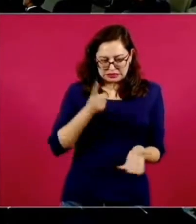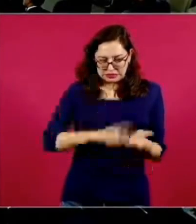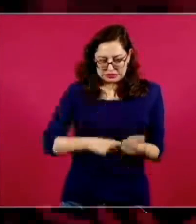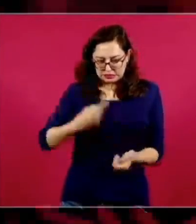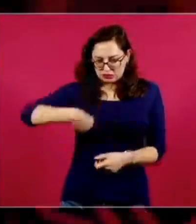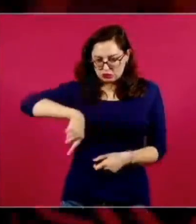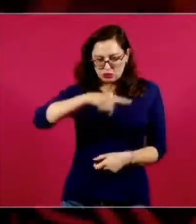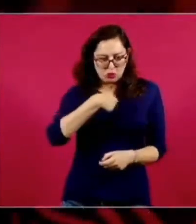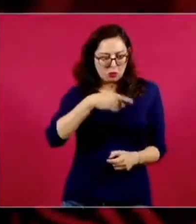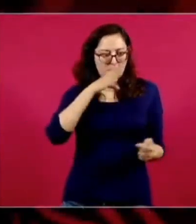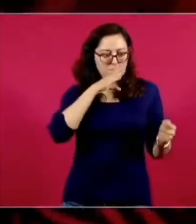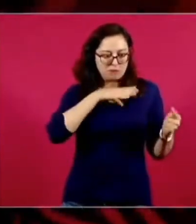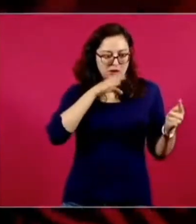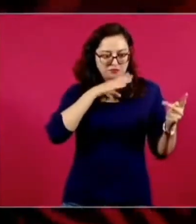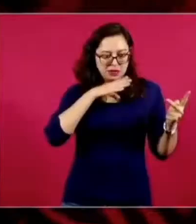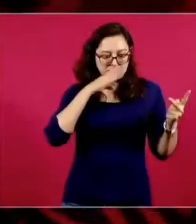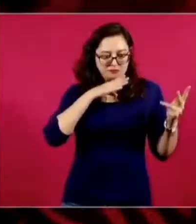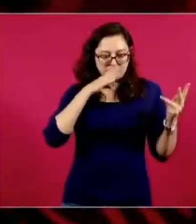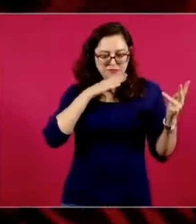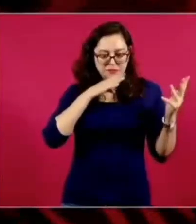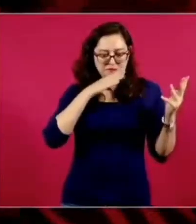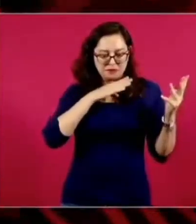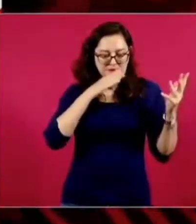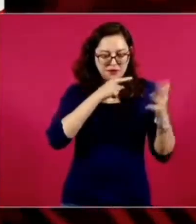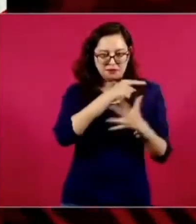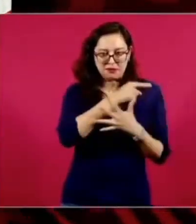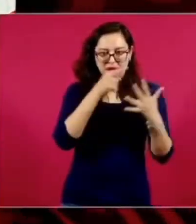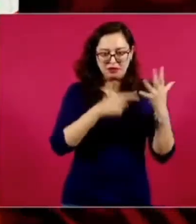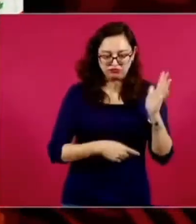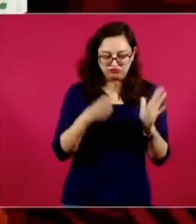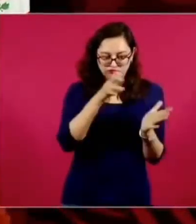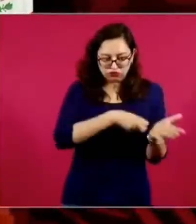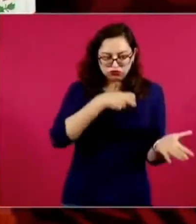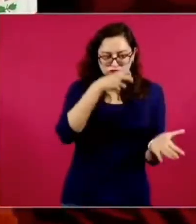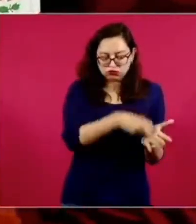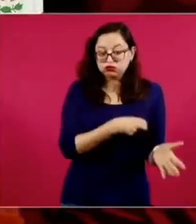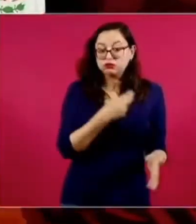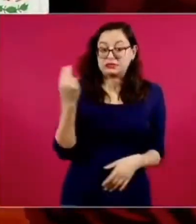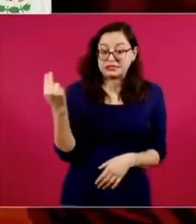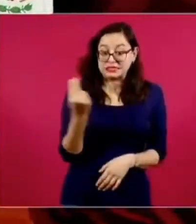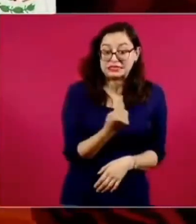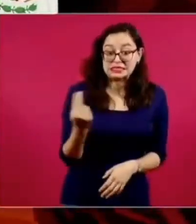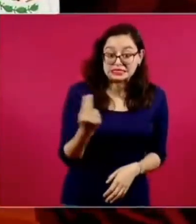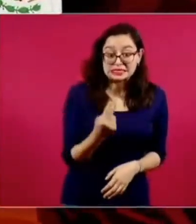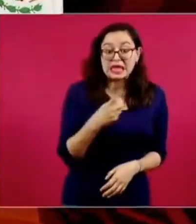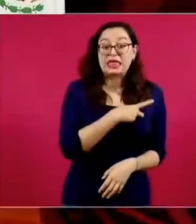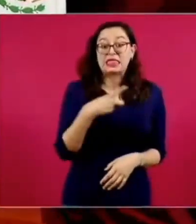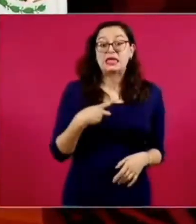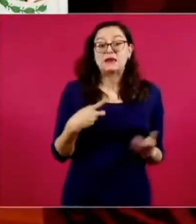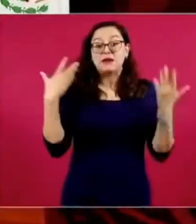de sus prácticas, procedimientos, de sus métodos